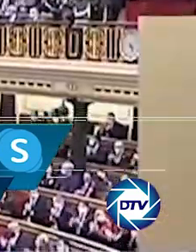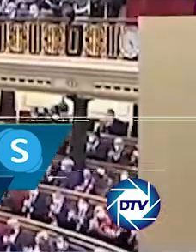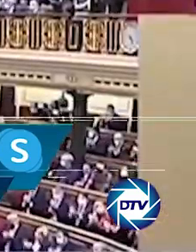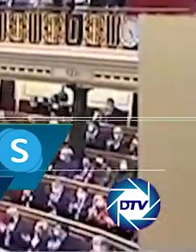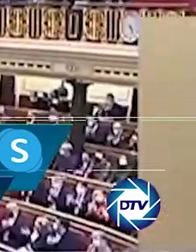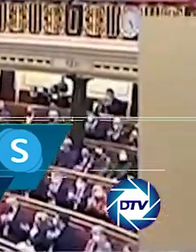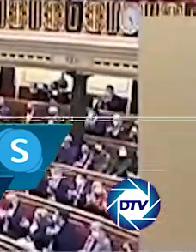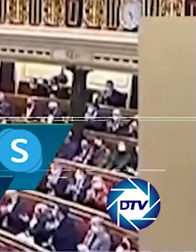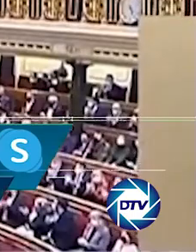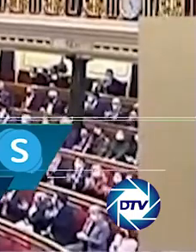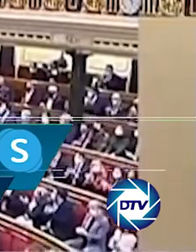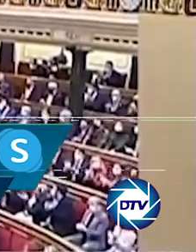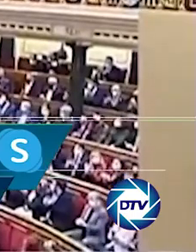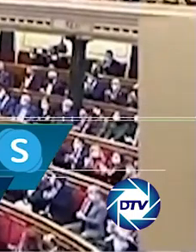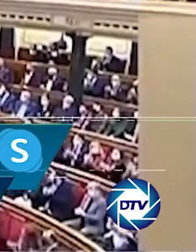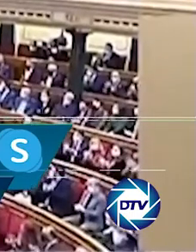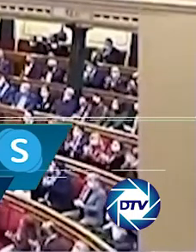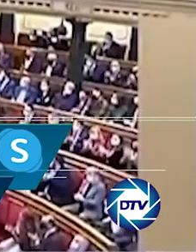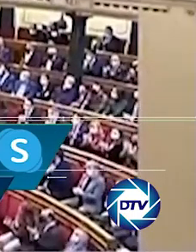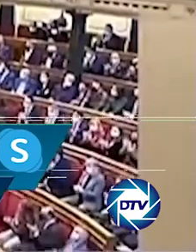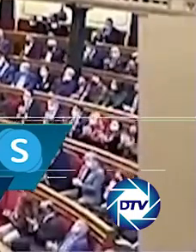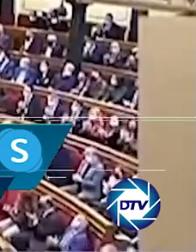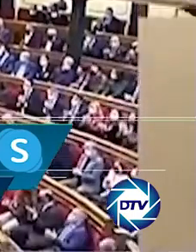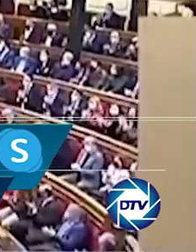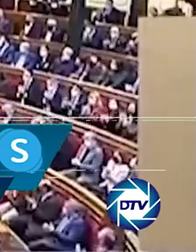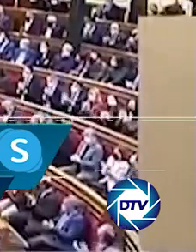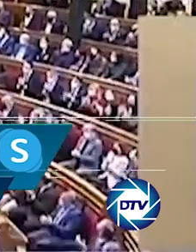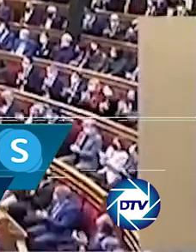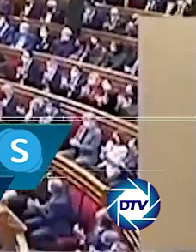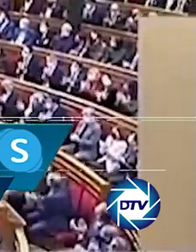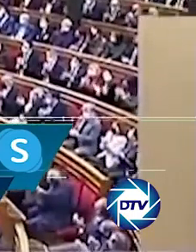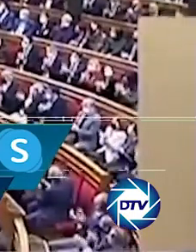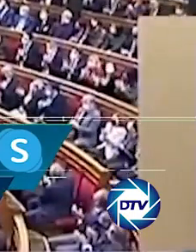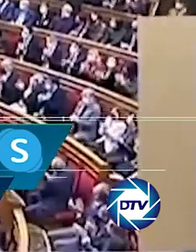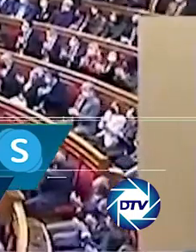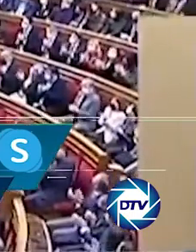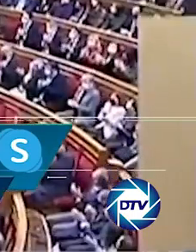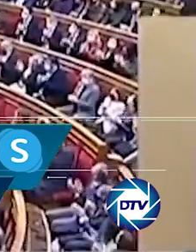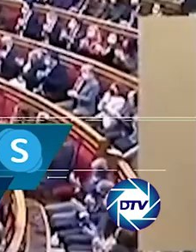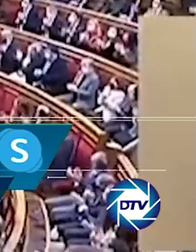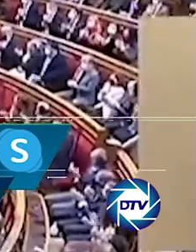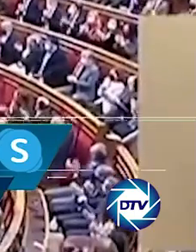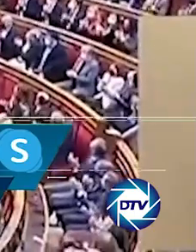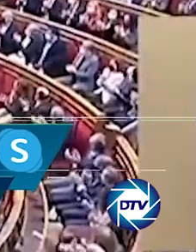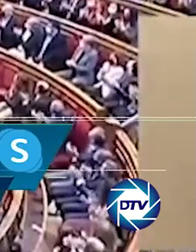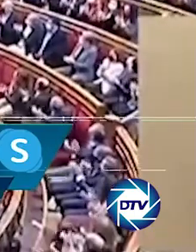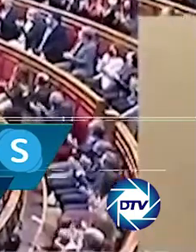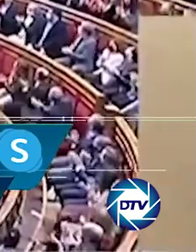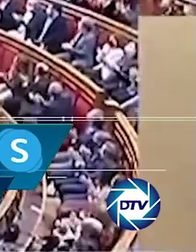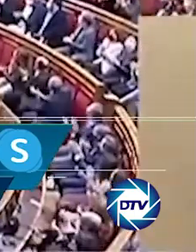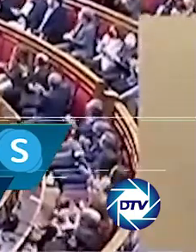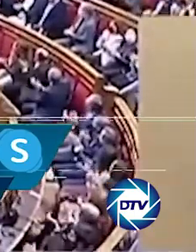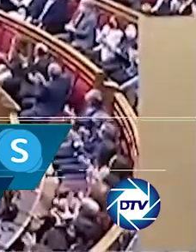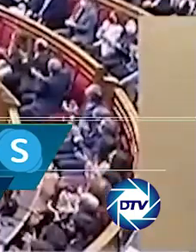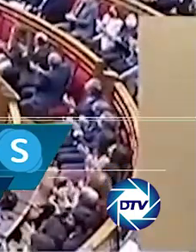digamos, a la izquierda y a los separatistas dentro de España para seguir alimentando el mito que la guerra en España fue una